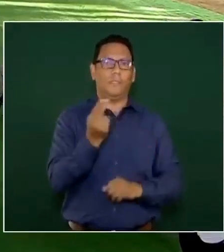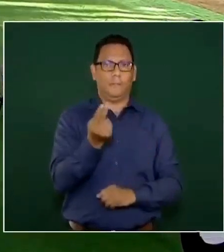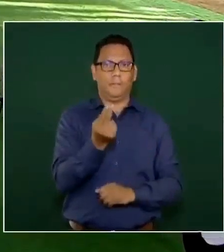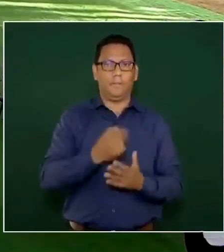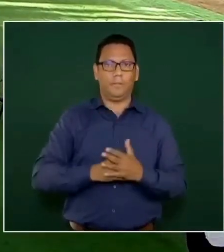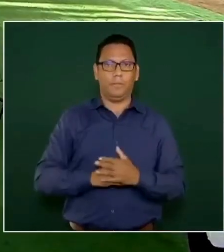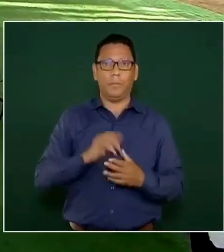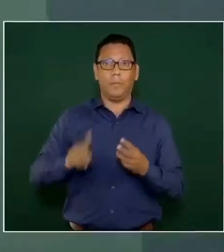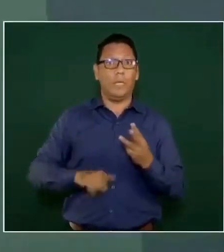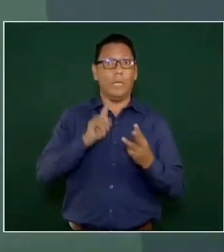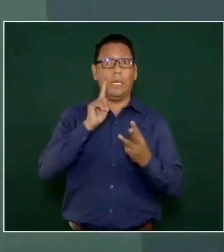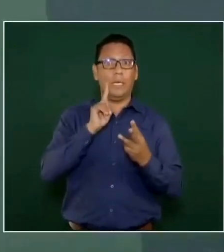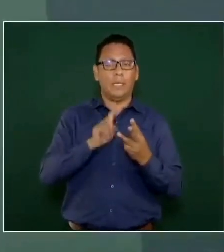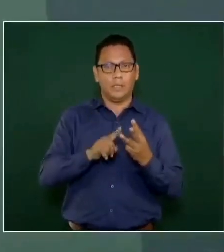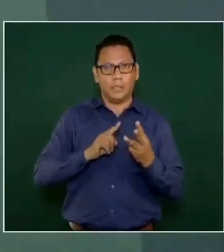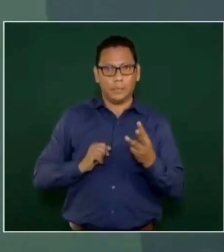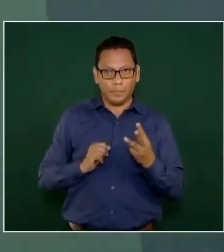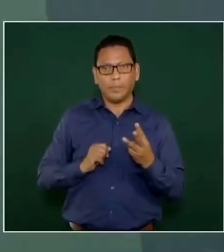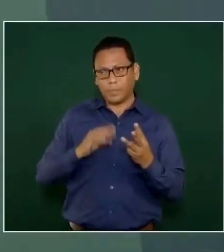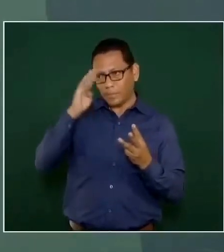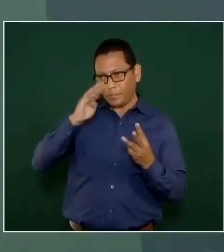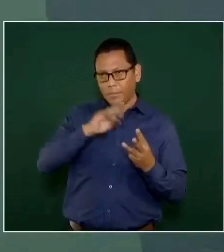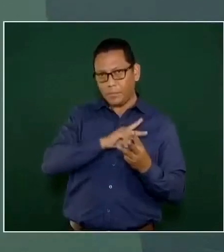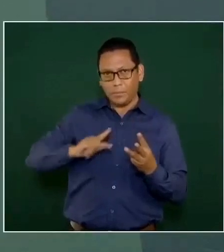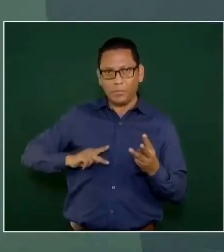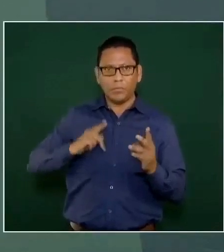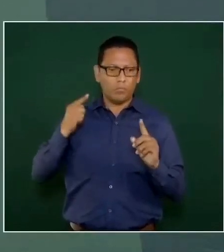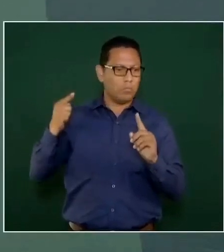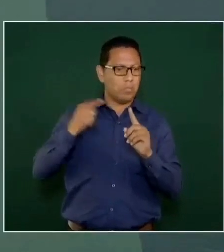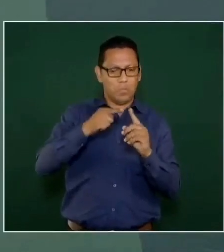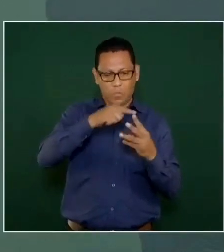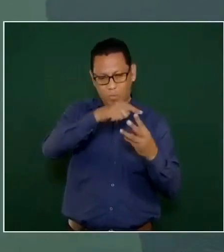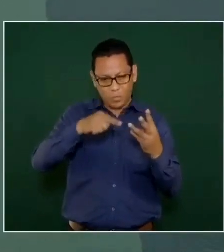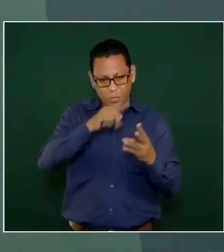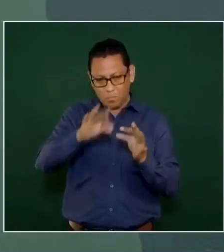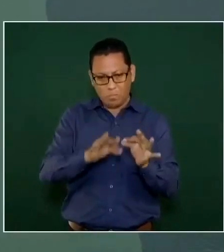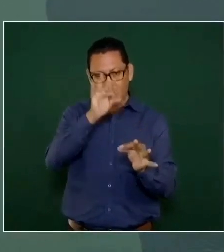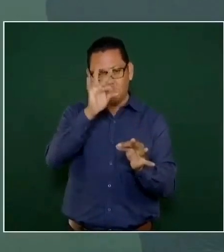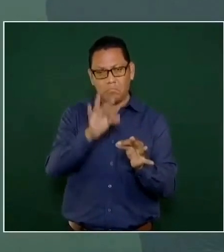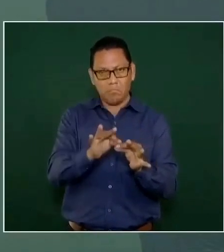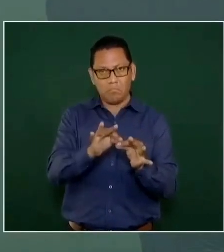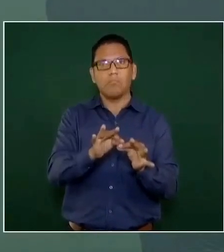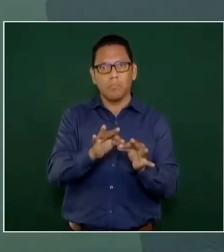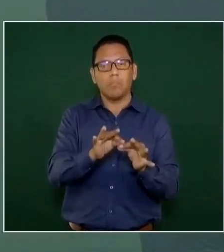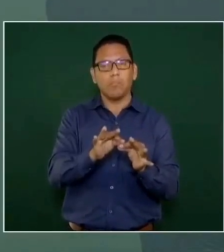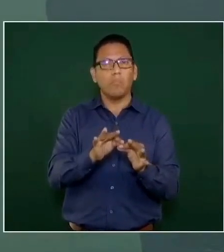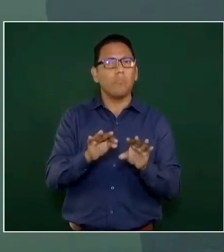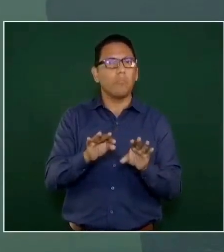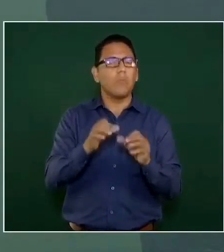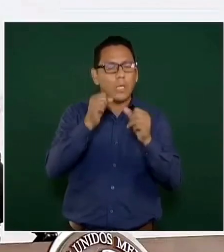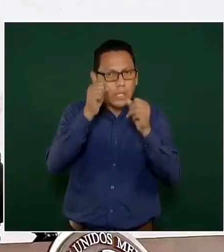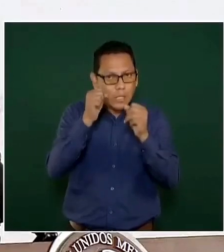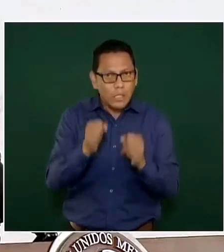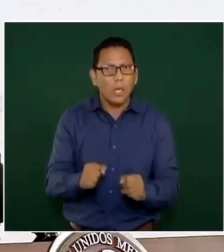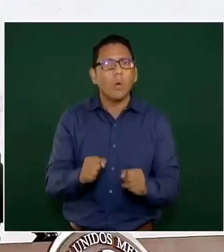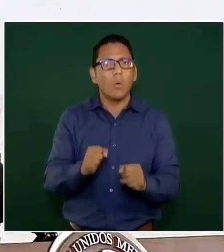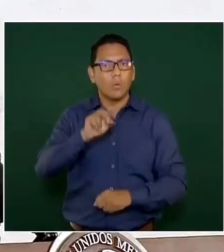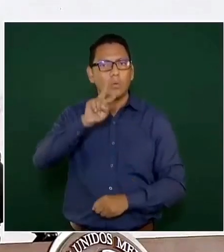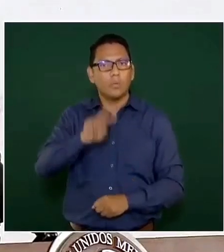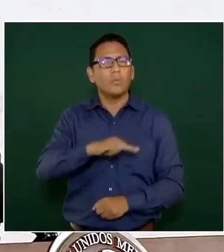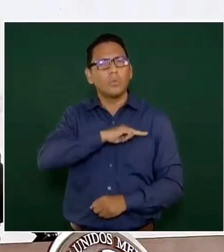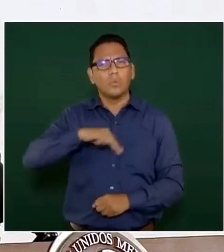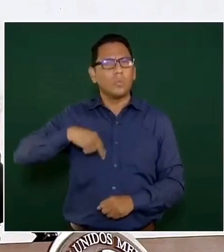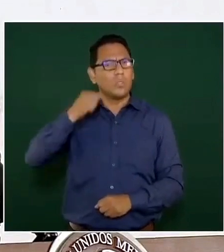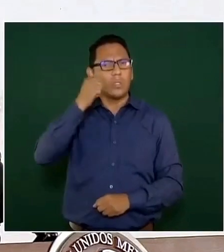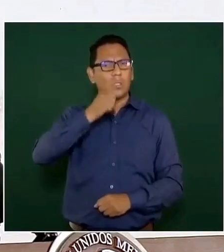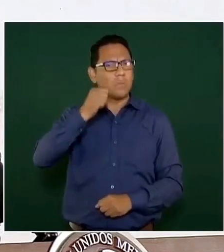Y 3, señor presidente, logramos estos objetivos con la firme convicción y apostando siempre a